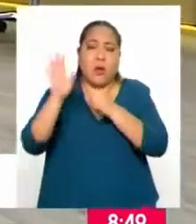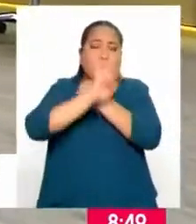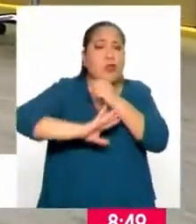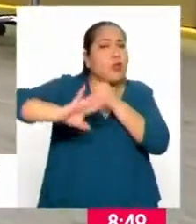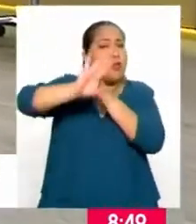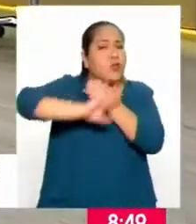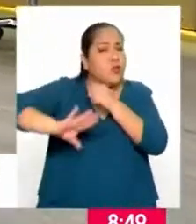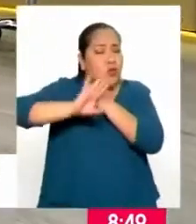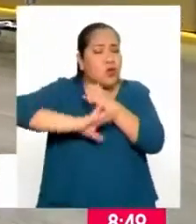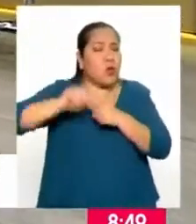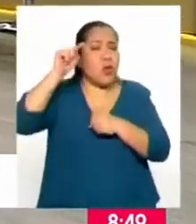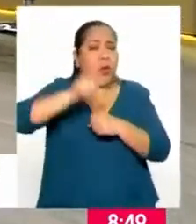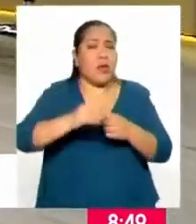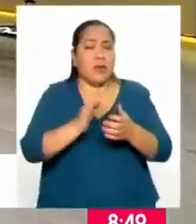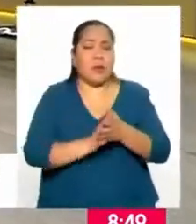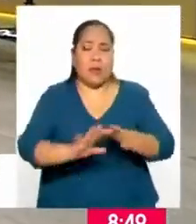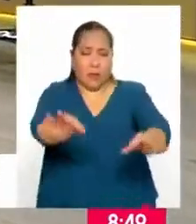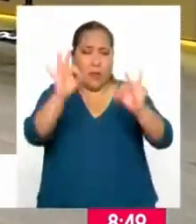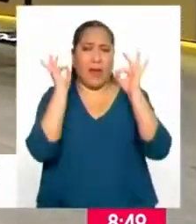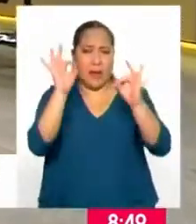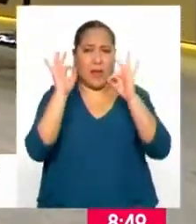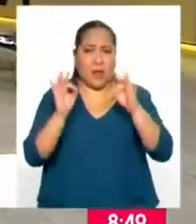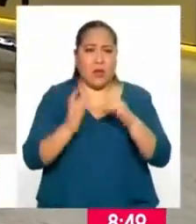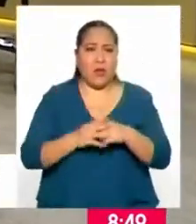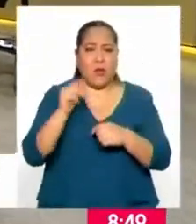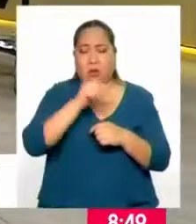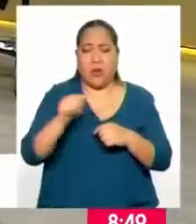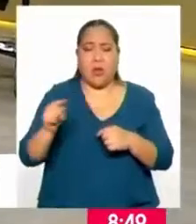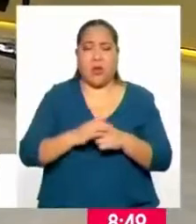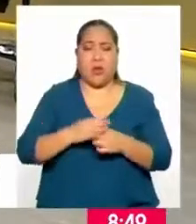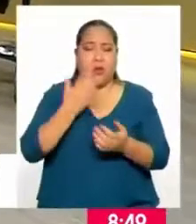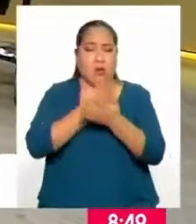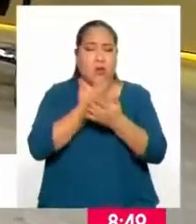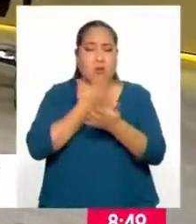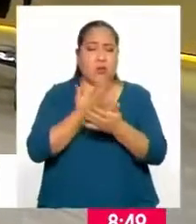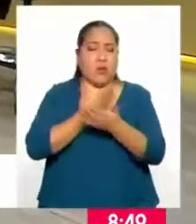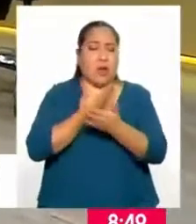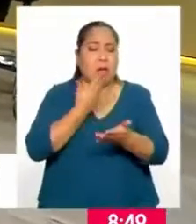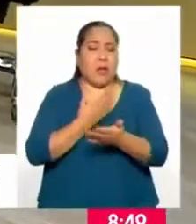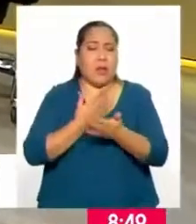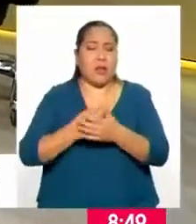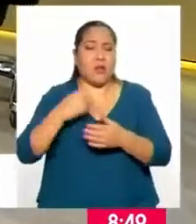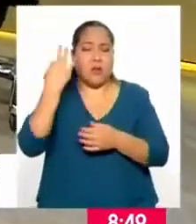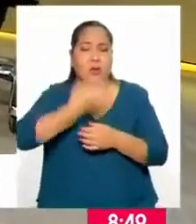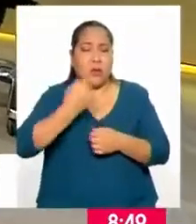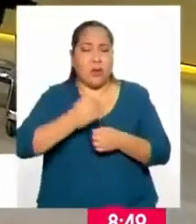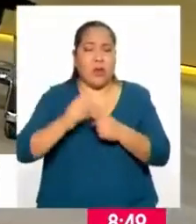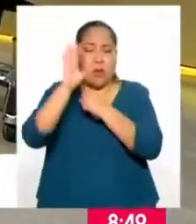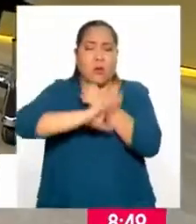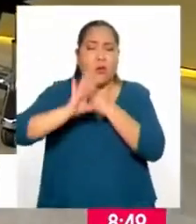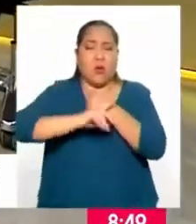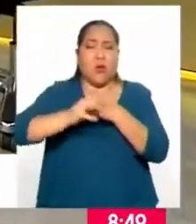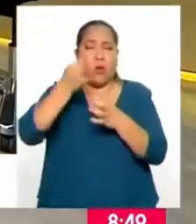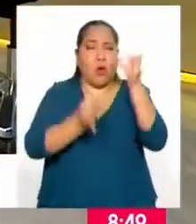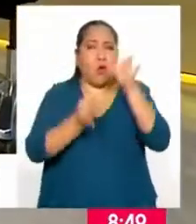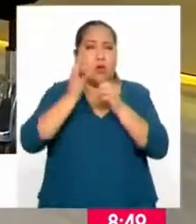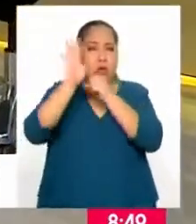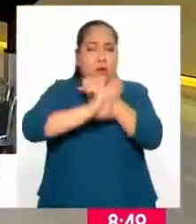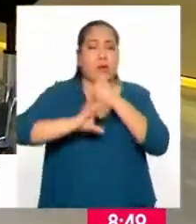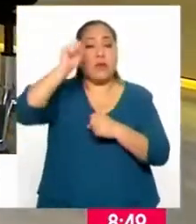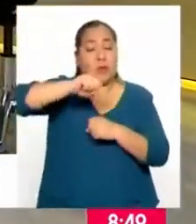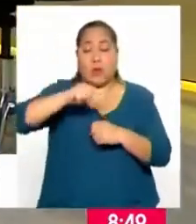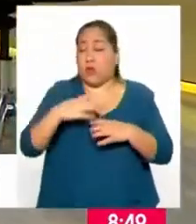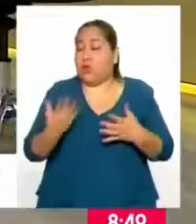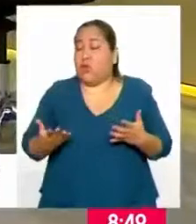resguardo este riesgo que se corre en tanto no se garantice un debido proceso o un debido derecho a una justa defensa? Sí, es